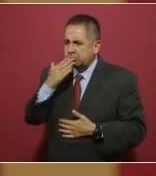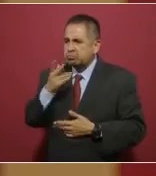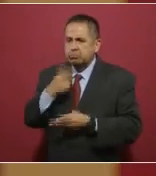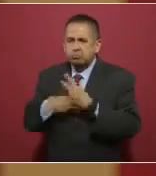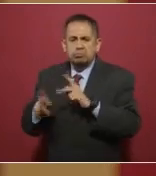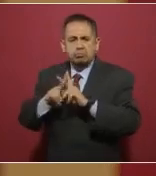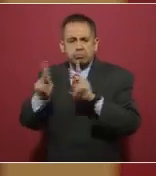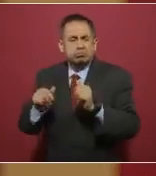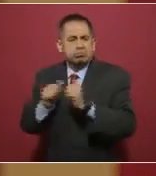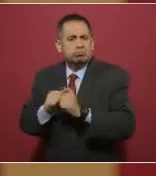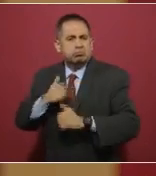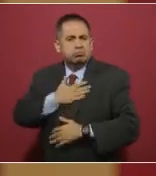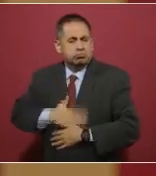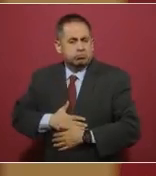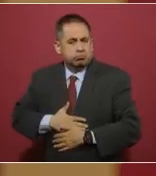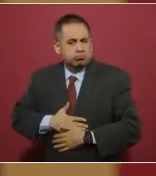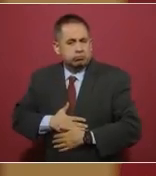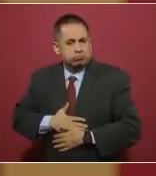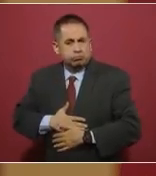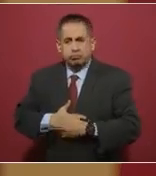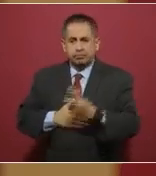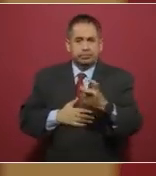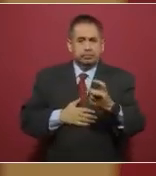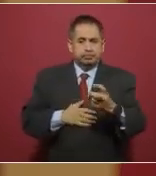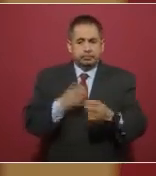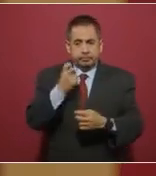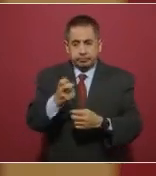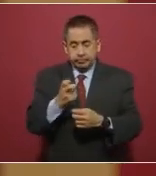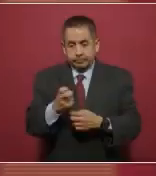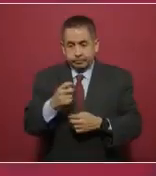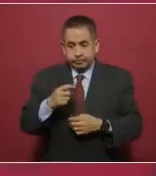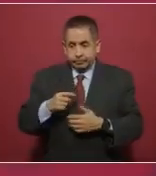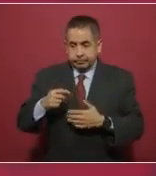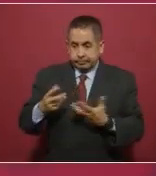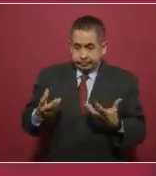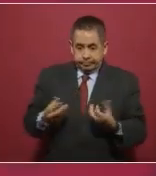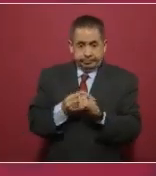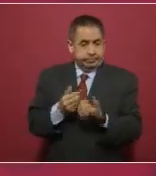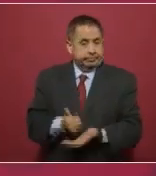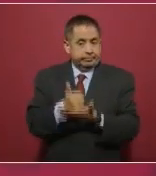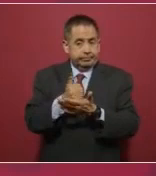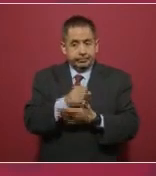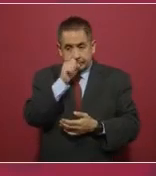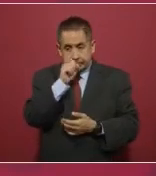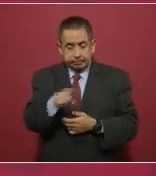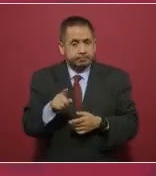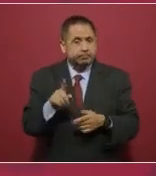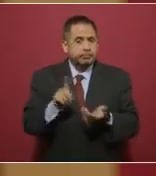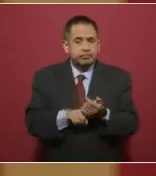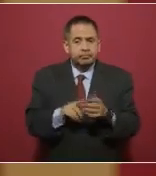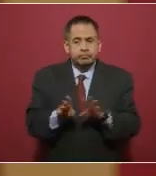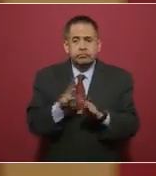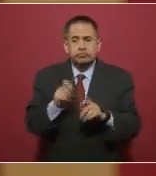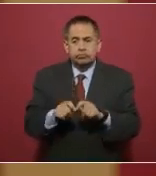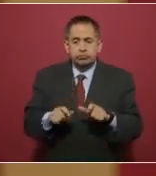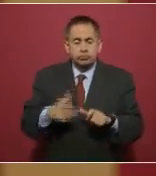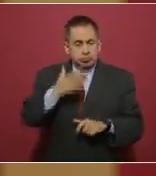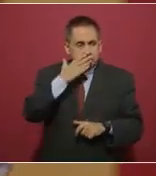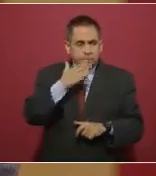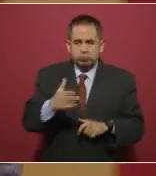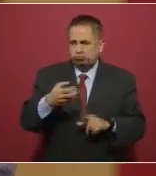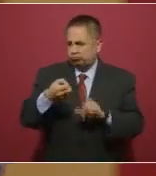de la justicia. Pero este complemento, que es el de tener una